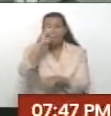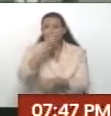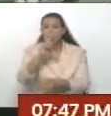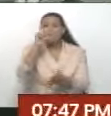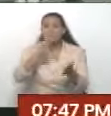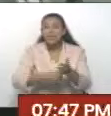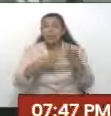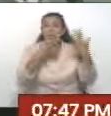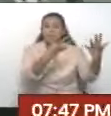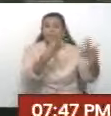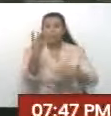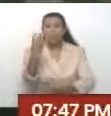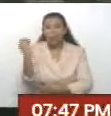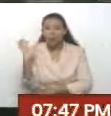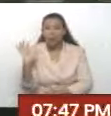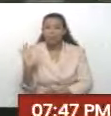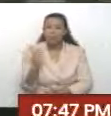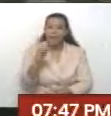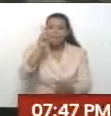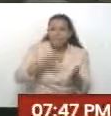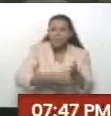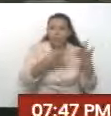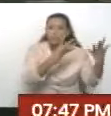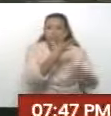40, 50.